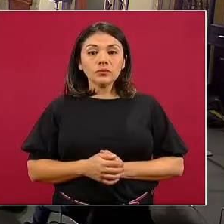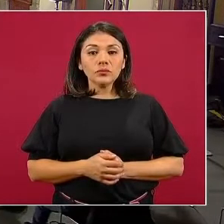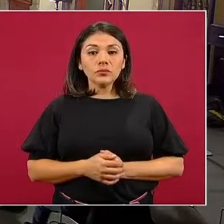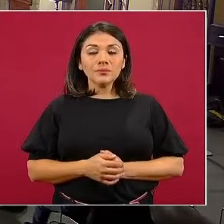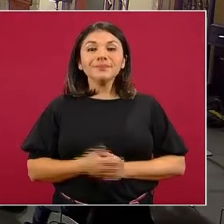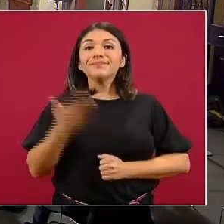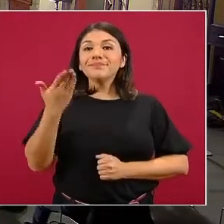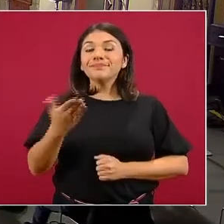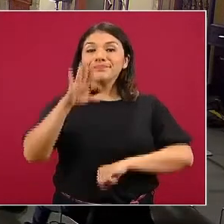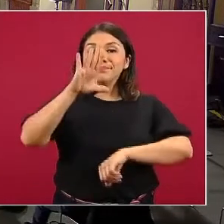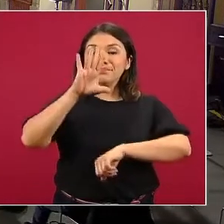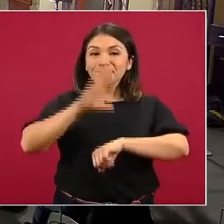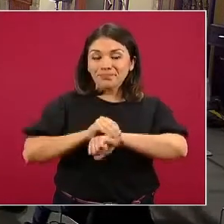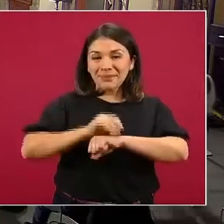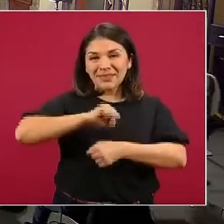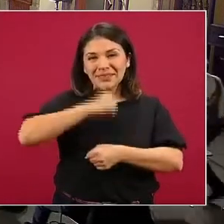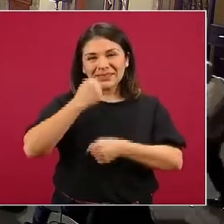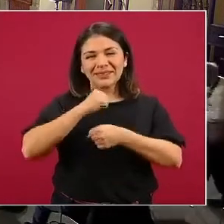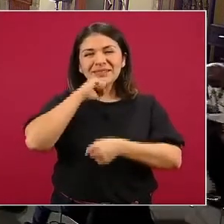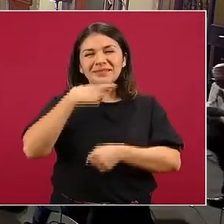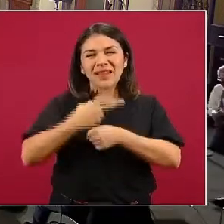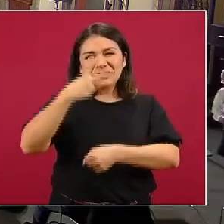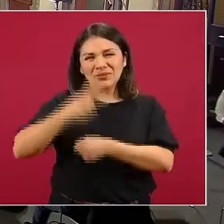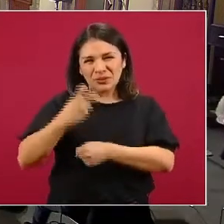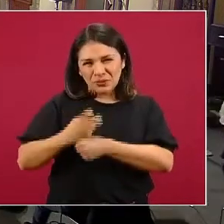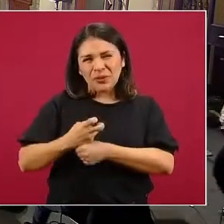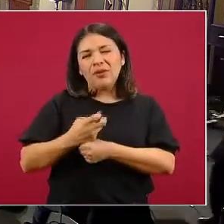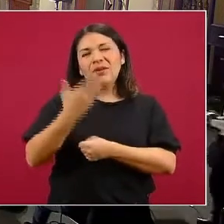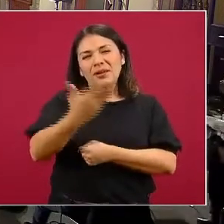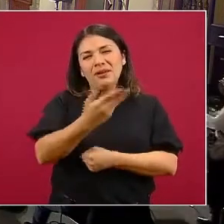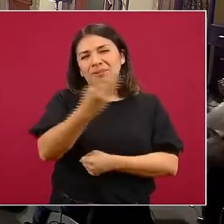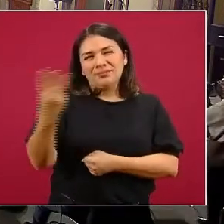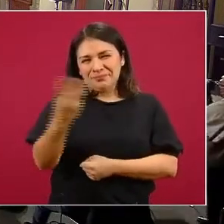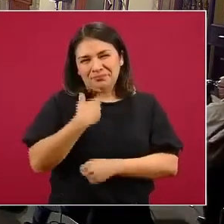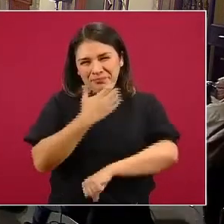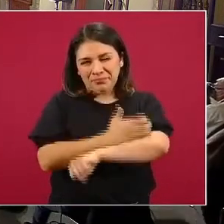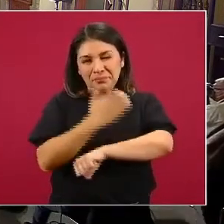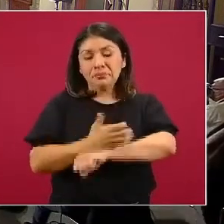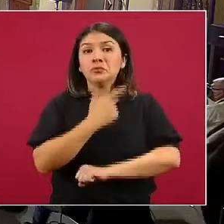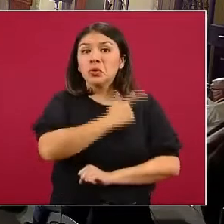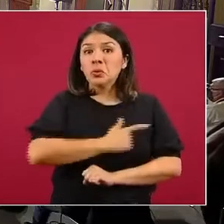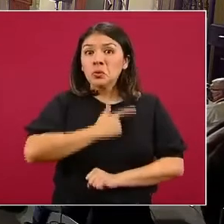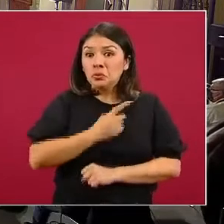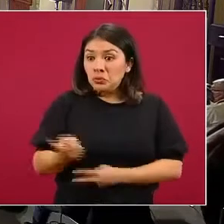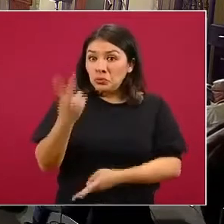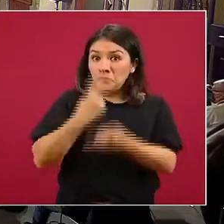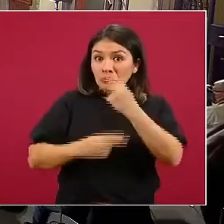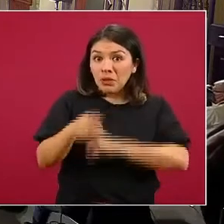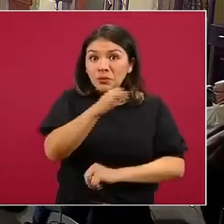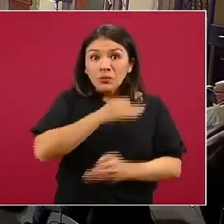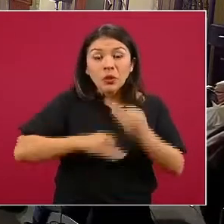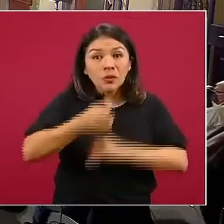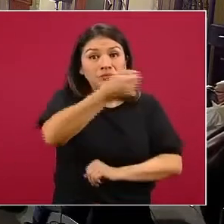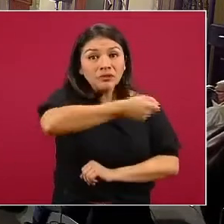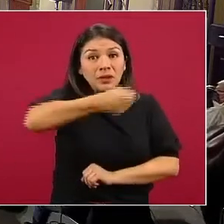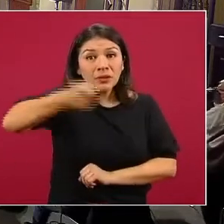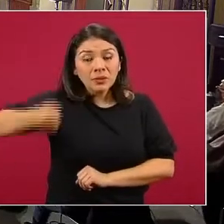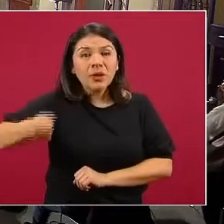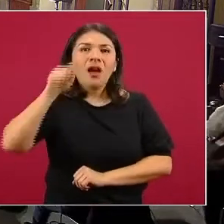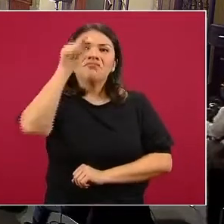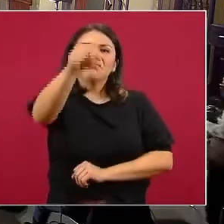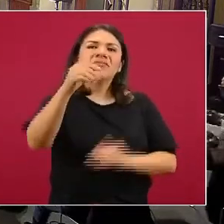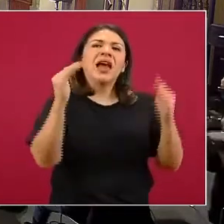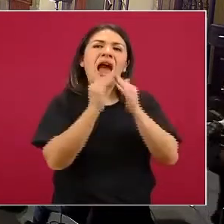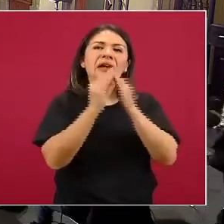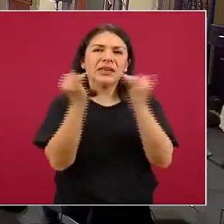Con su permiso, subsecretario Juan Manuel, Evalinda, un gusto tenerles aquí presentes. Un saludo a todos y todas hasta sus